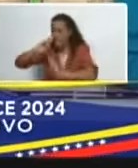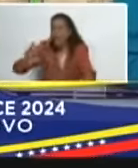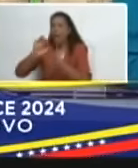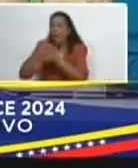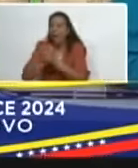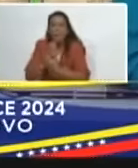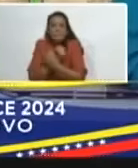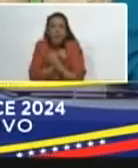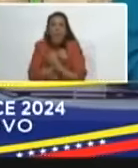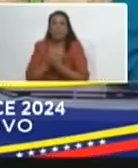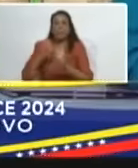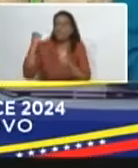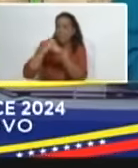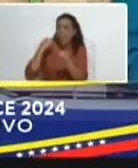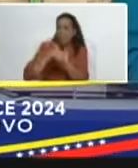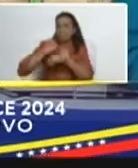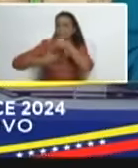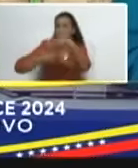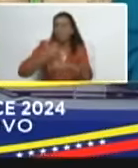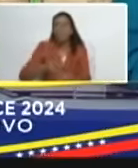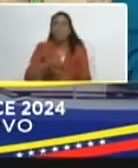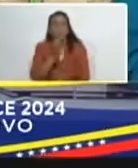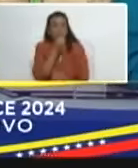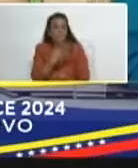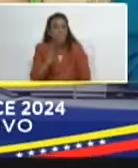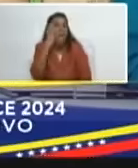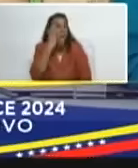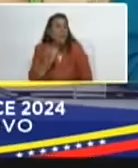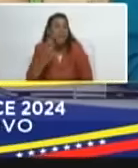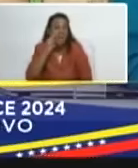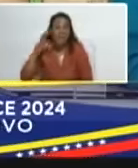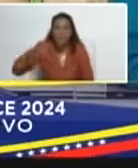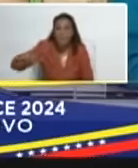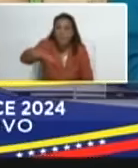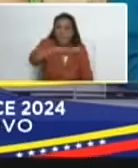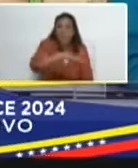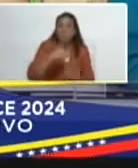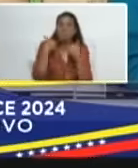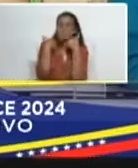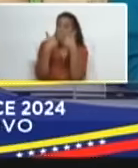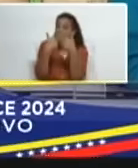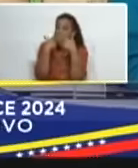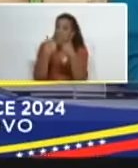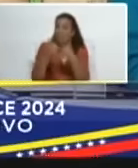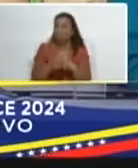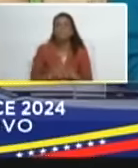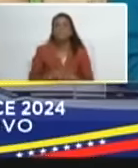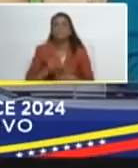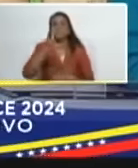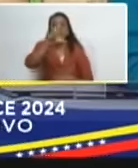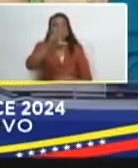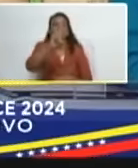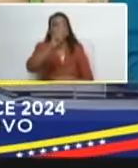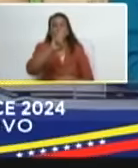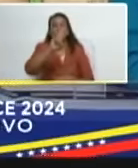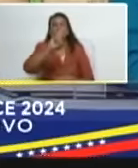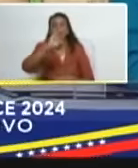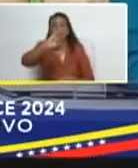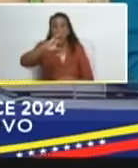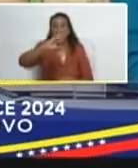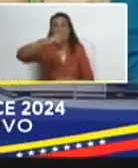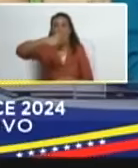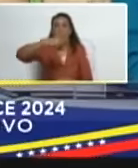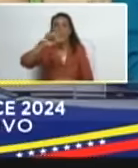y trabajando. Por eso qué buena esa experiencia. Mira, aquí tengo, Lucky. Lucky, Lucky. Mira, aquí tengo